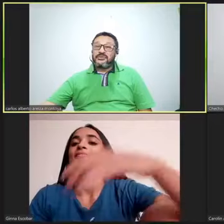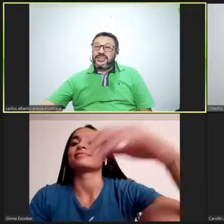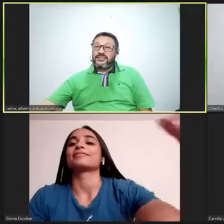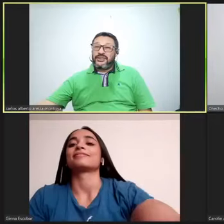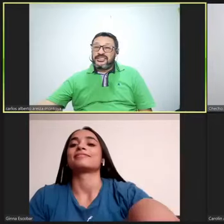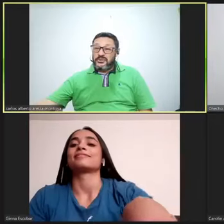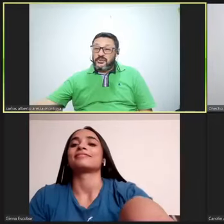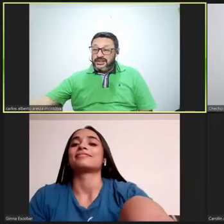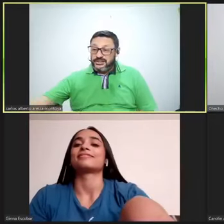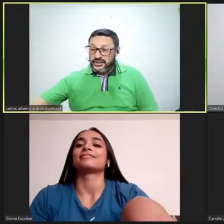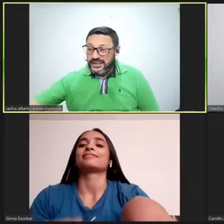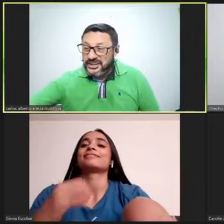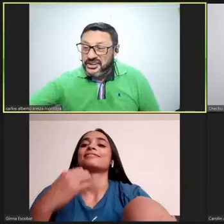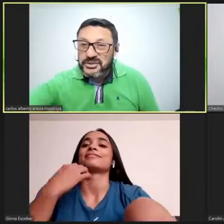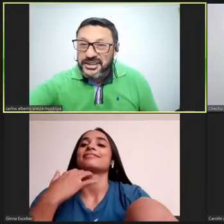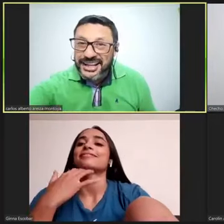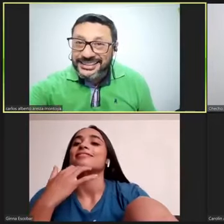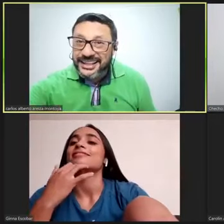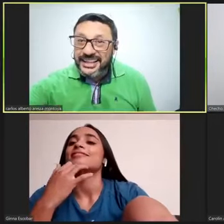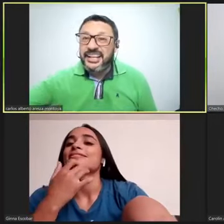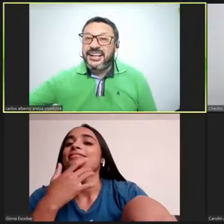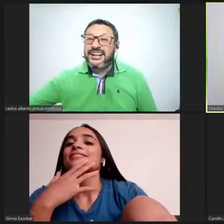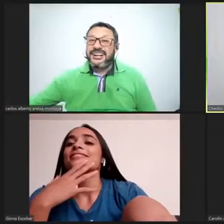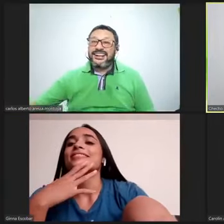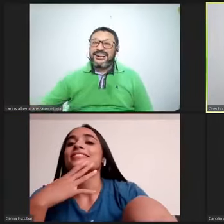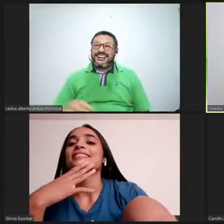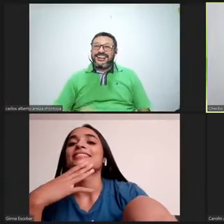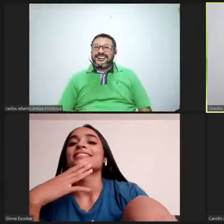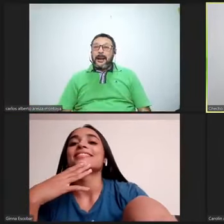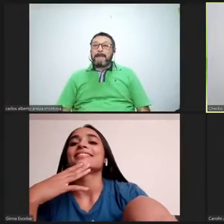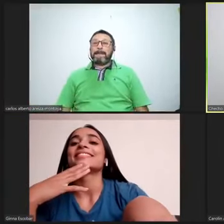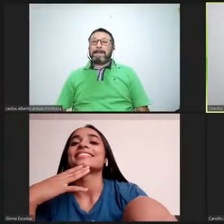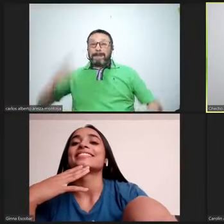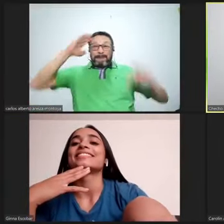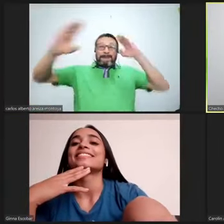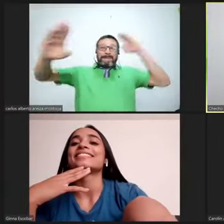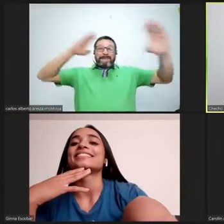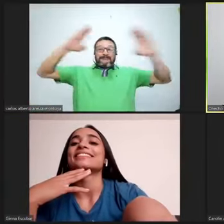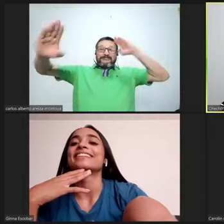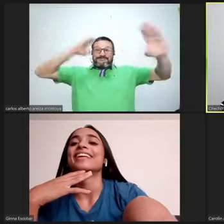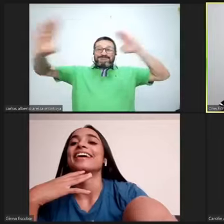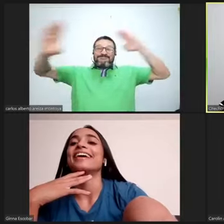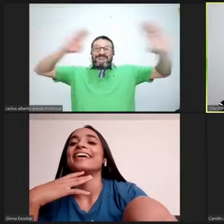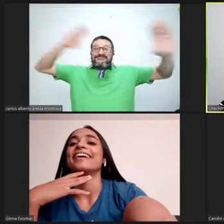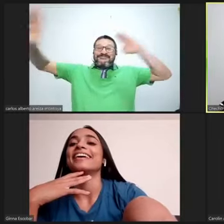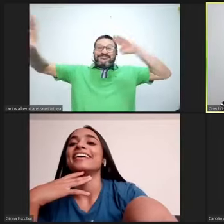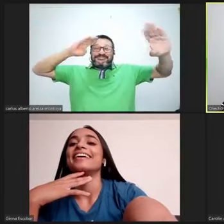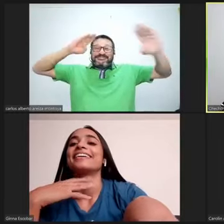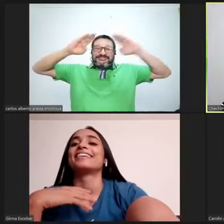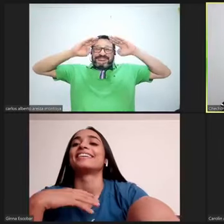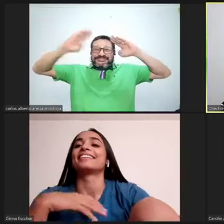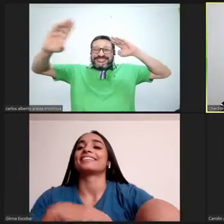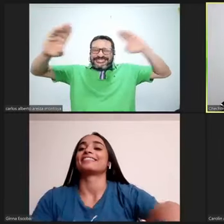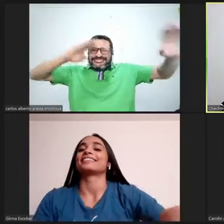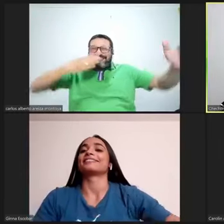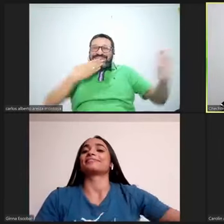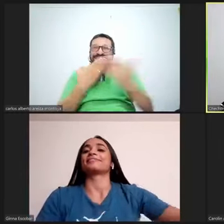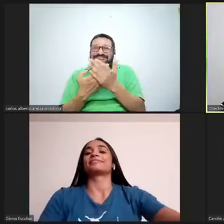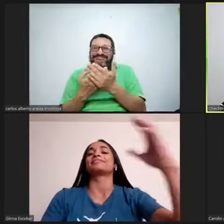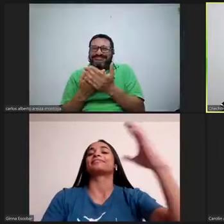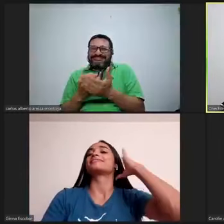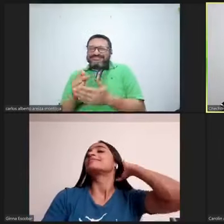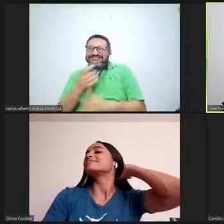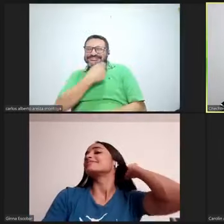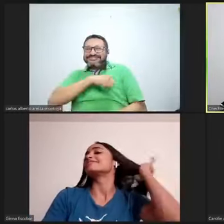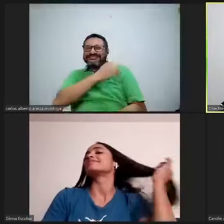¿Estás mostrando restaurante o qué? Comida caliente. Hola, hola, hola, hola, hola, hola. Bienvenidos una vez más a Paisa Deportes Live